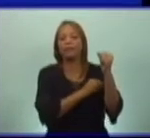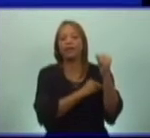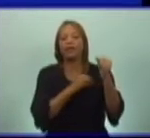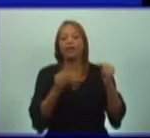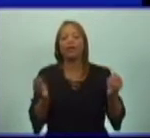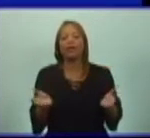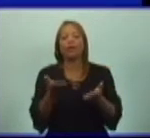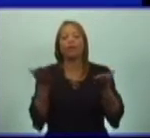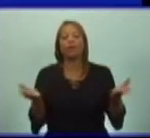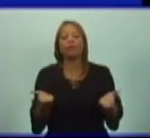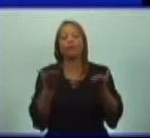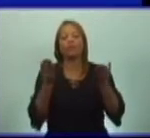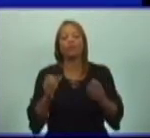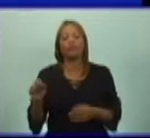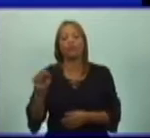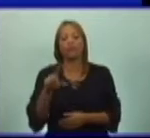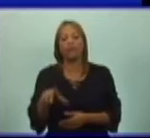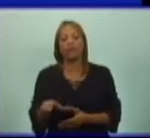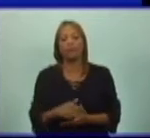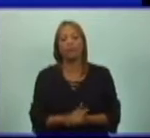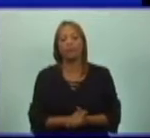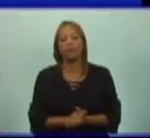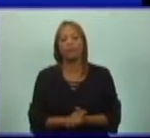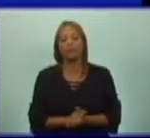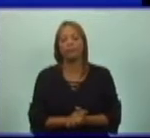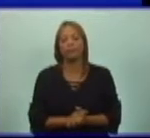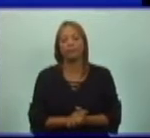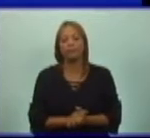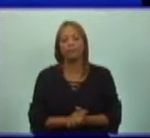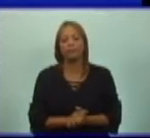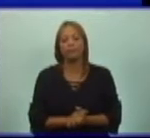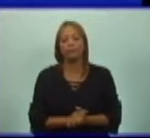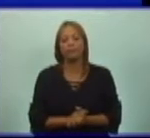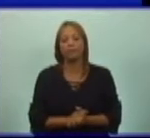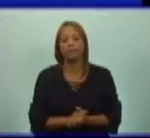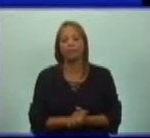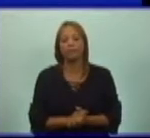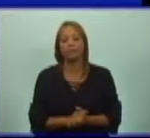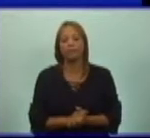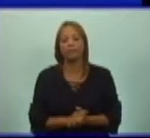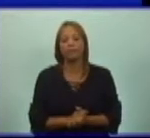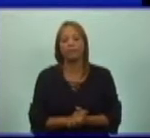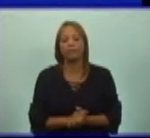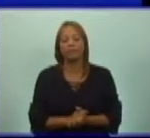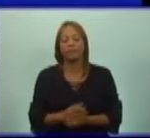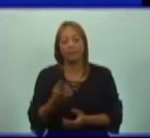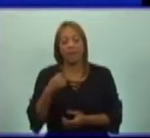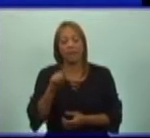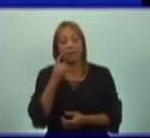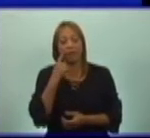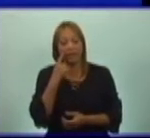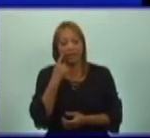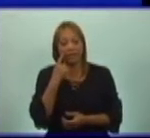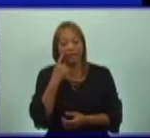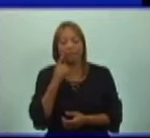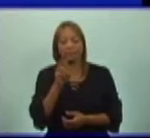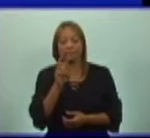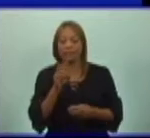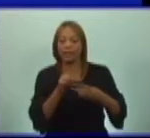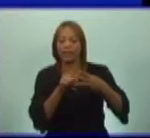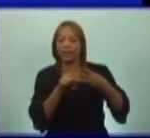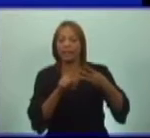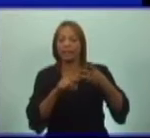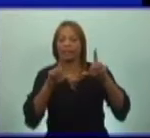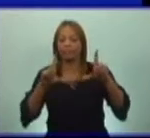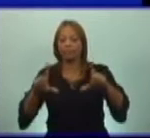la Construcción del Socialismo. Vamos a presentarle en las tres diapositivas que vienen